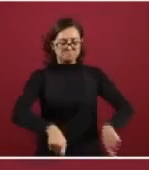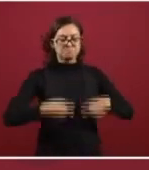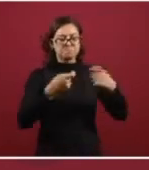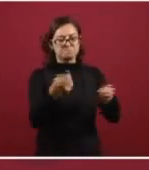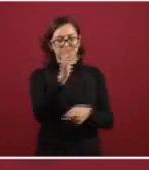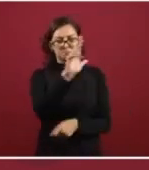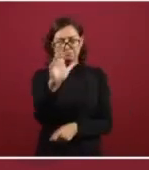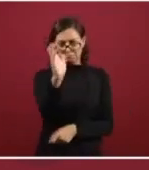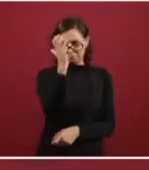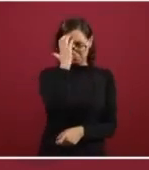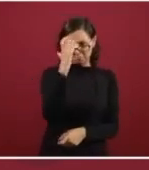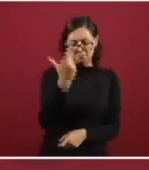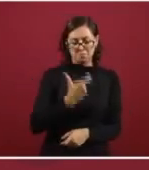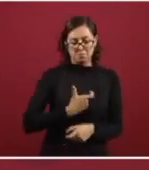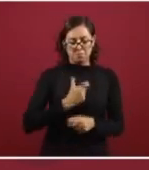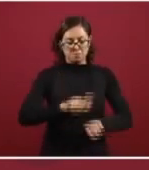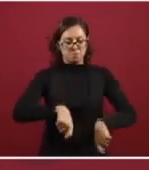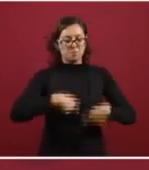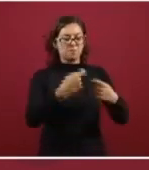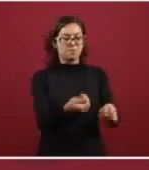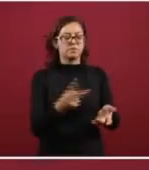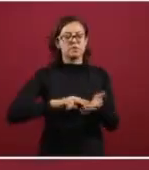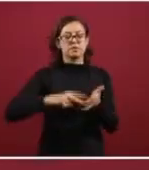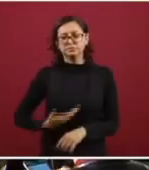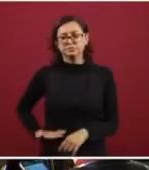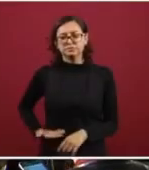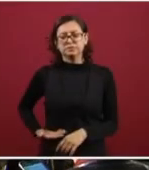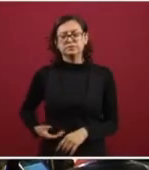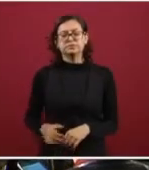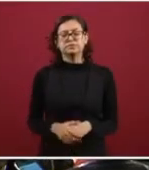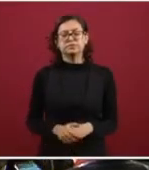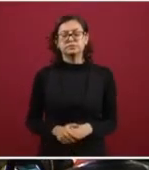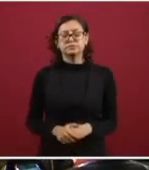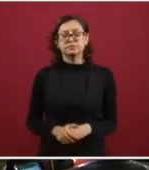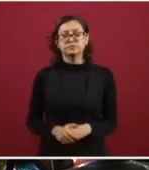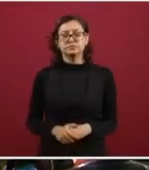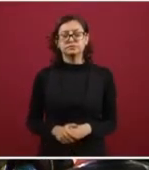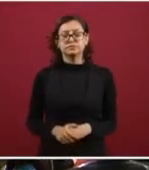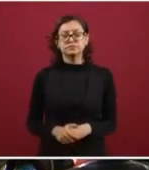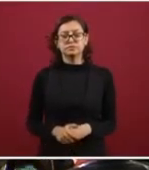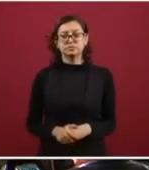esta fecha en que inició la construcción de la cultura de la protección civil. Hoy